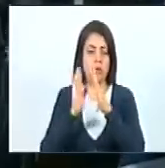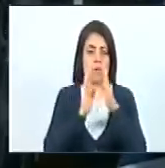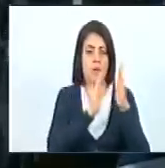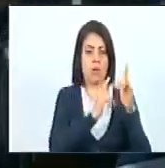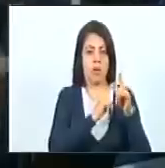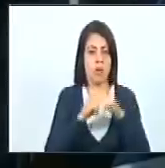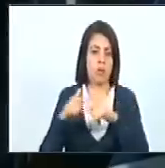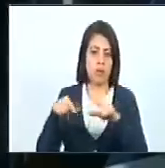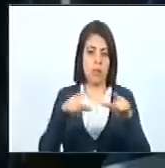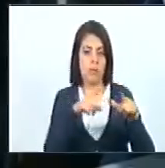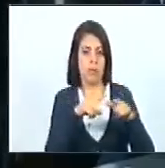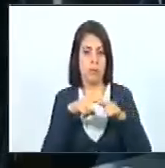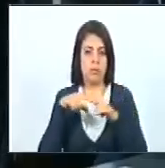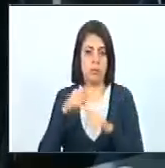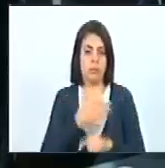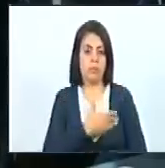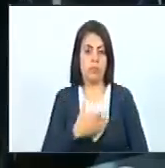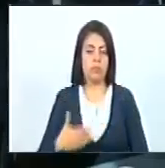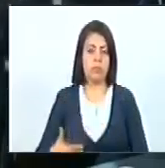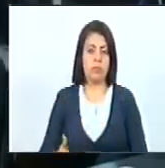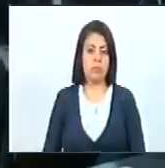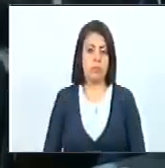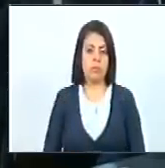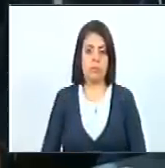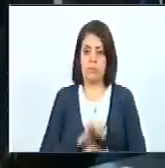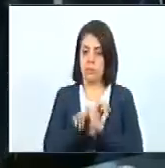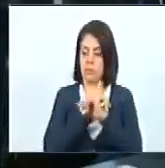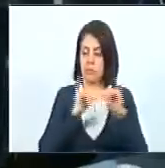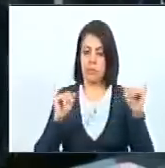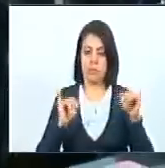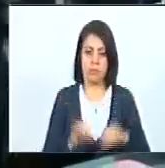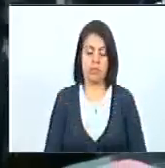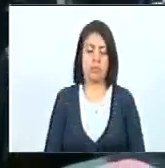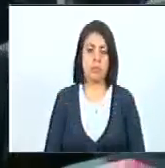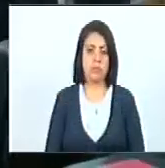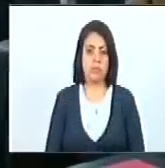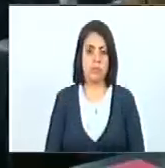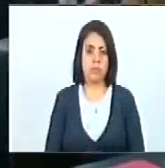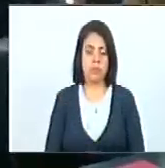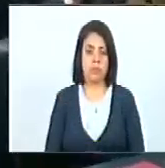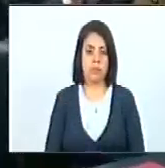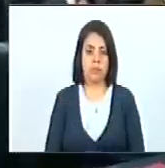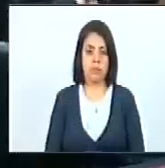en esa zona, presidente. Es todo.